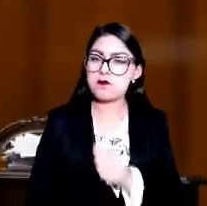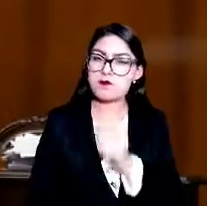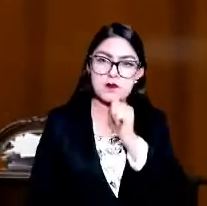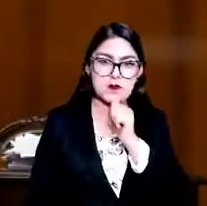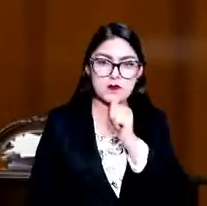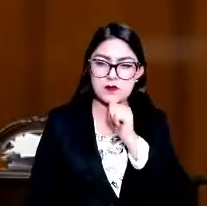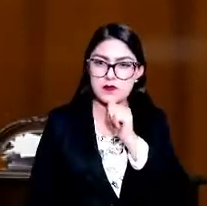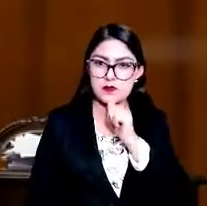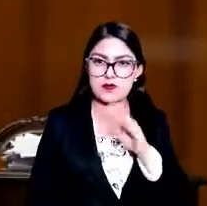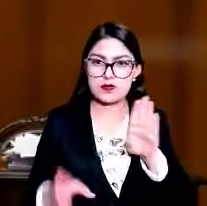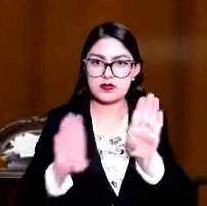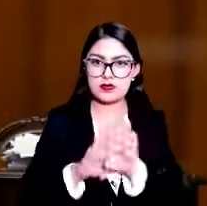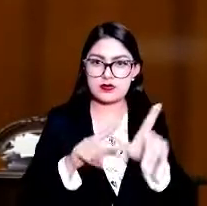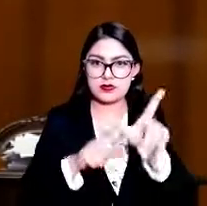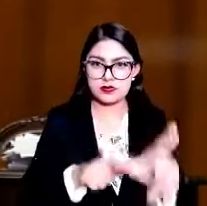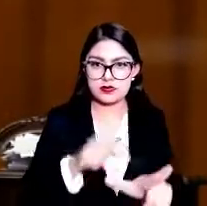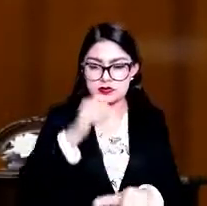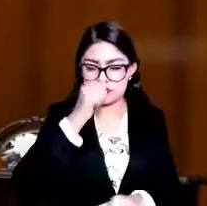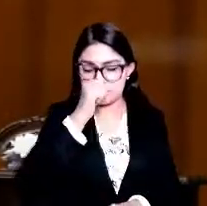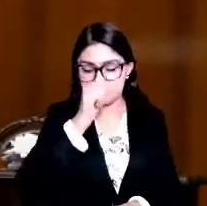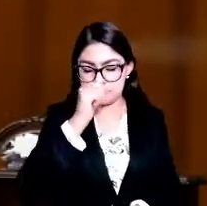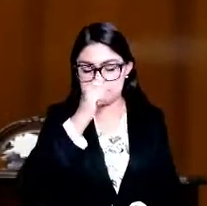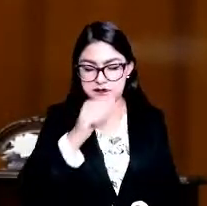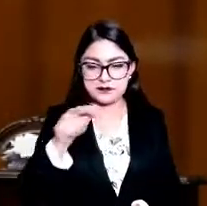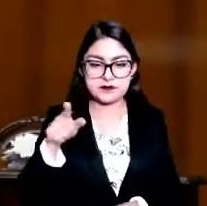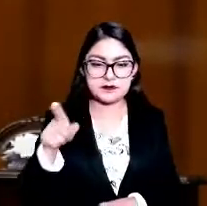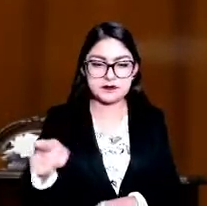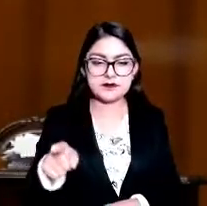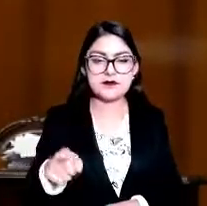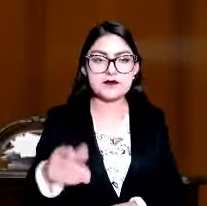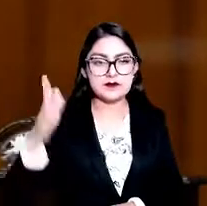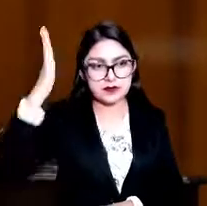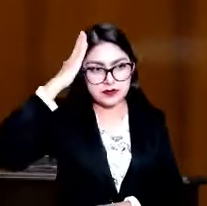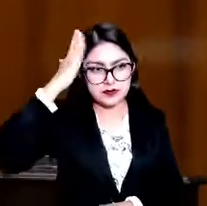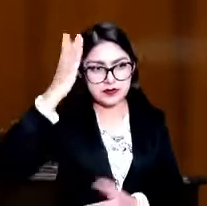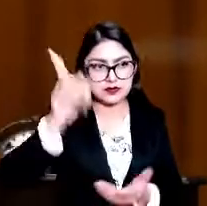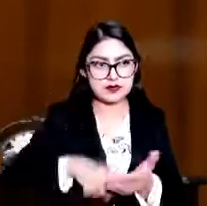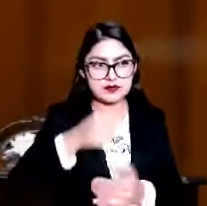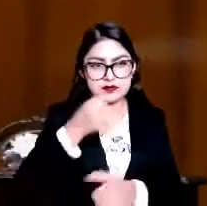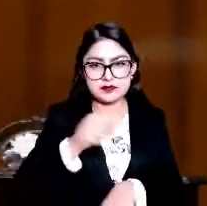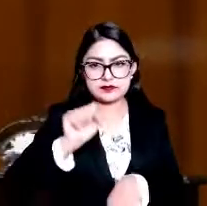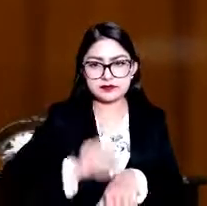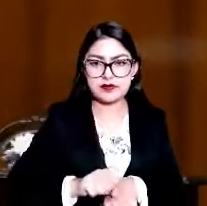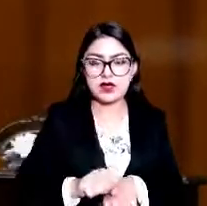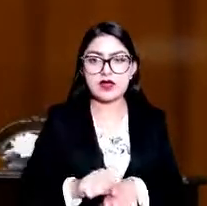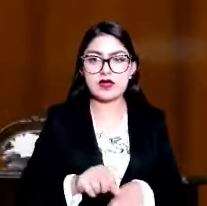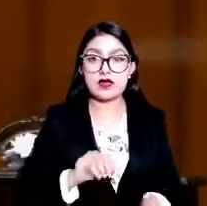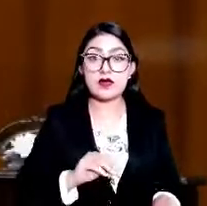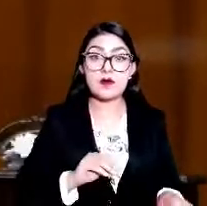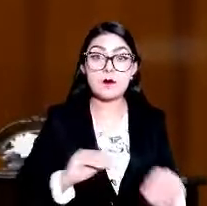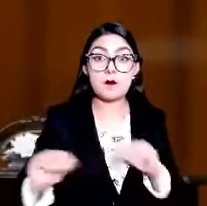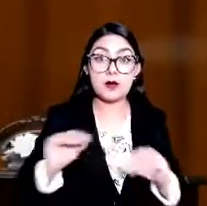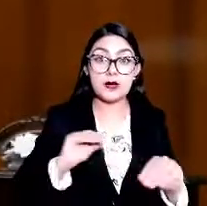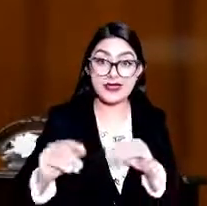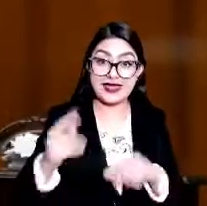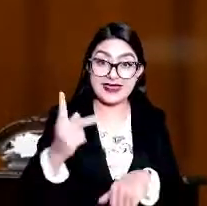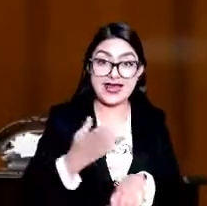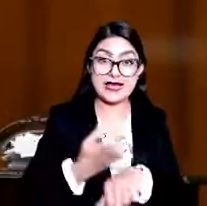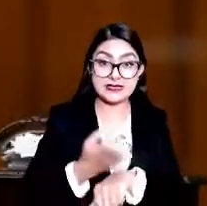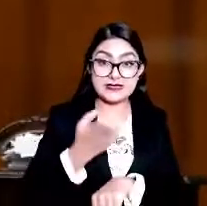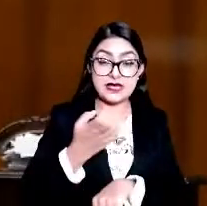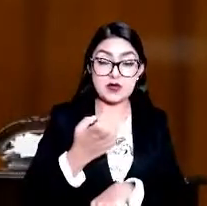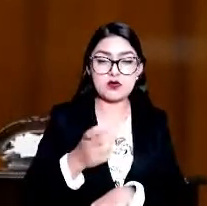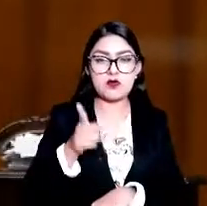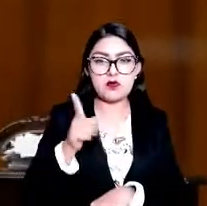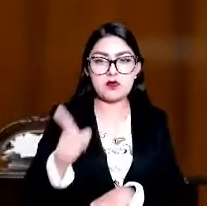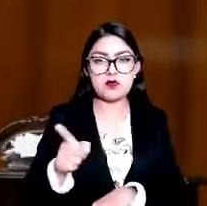pese a las declaraciones emitidas por el titular de la Secretaría de Movilidad del Estado. Como todos ustedes